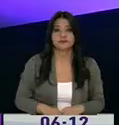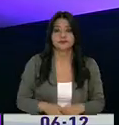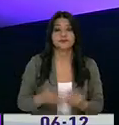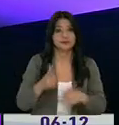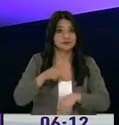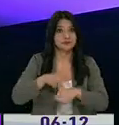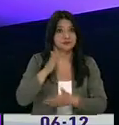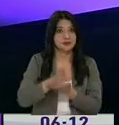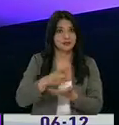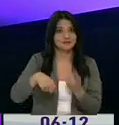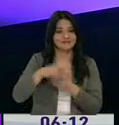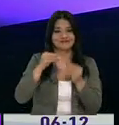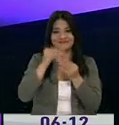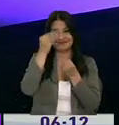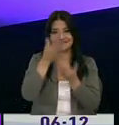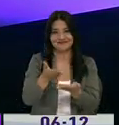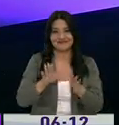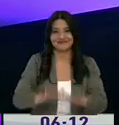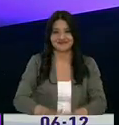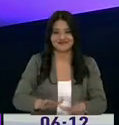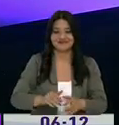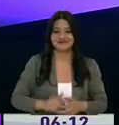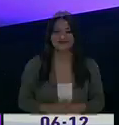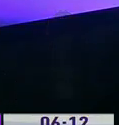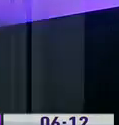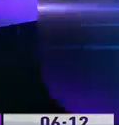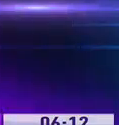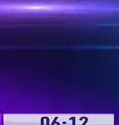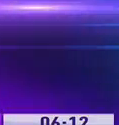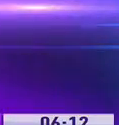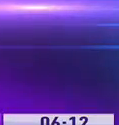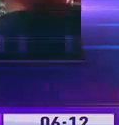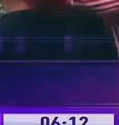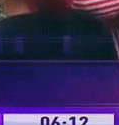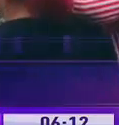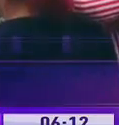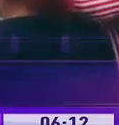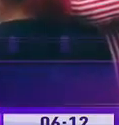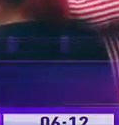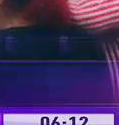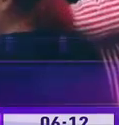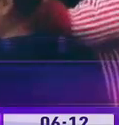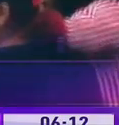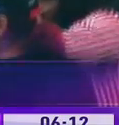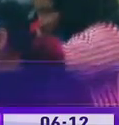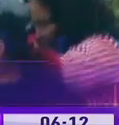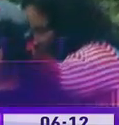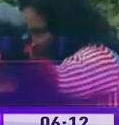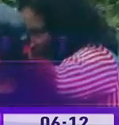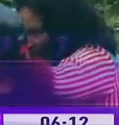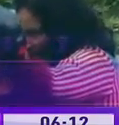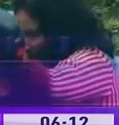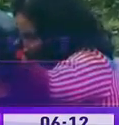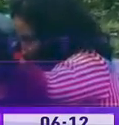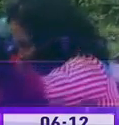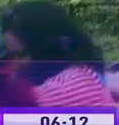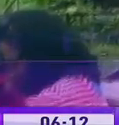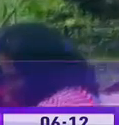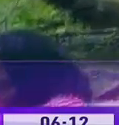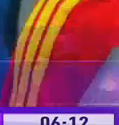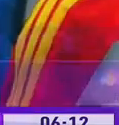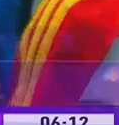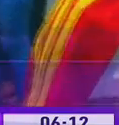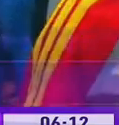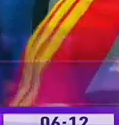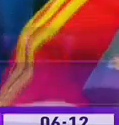pausa, ya venimos con más información en la primera hora. Al retornar les contamos que 7 personas, entre ellas 2 menores de edad, murieron